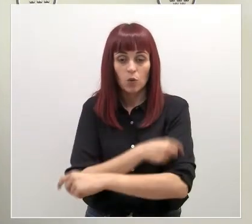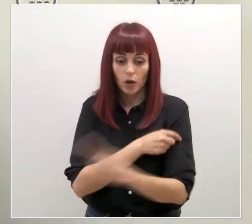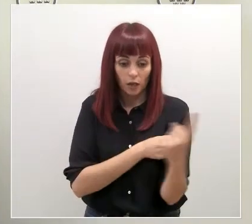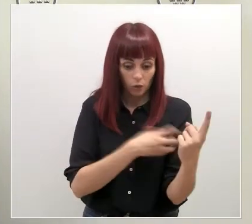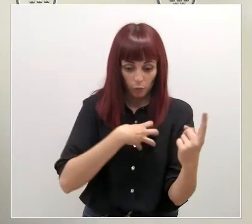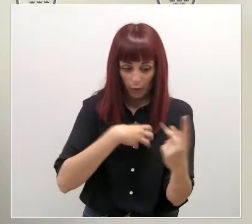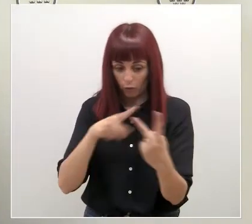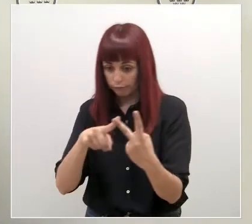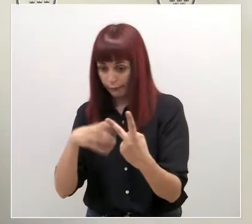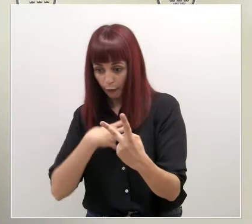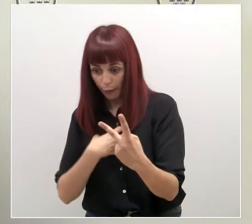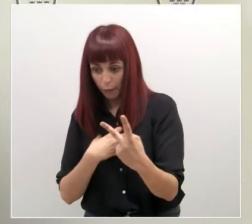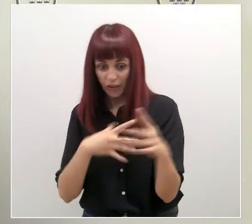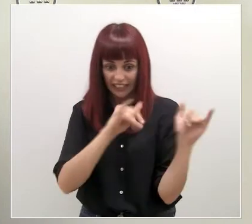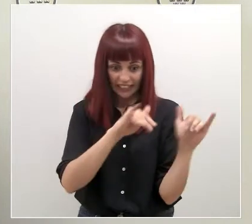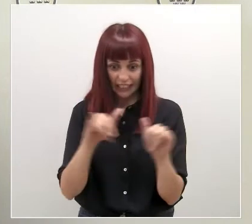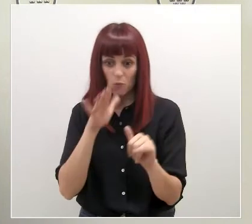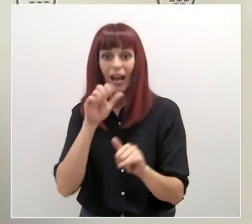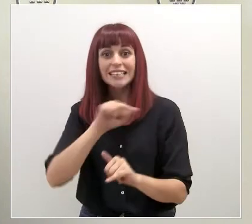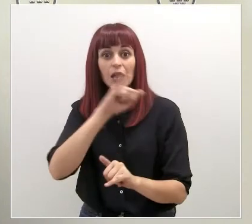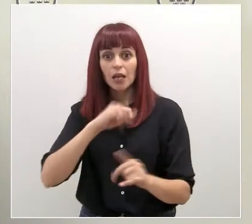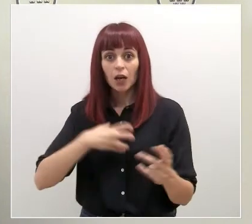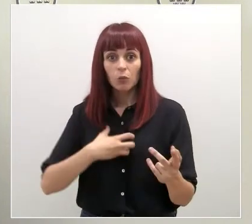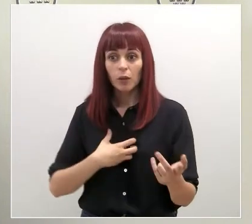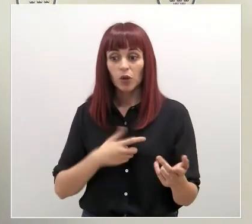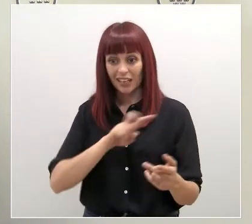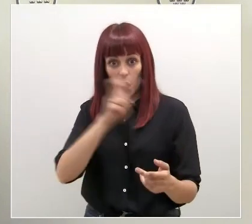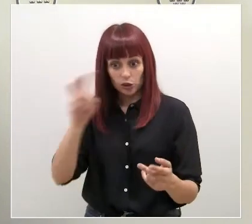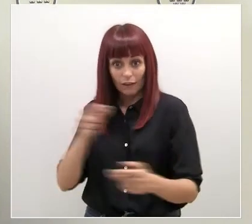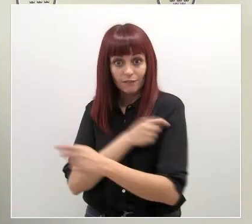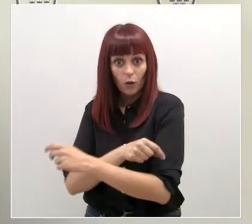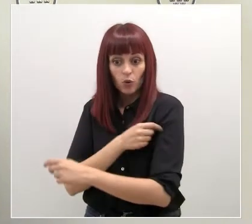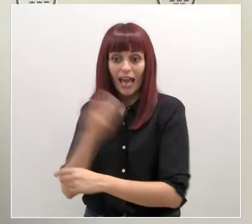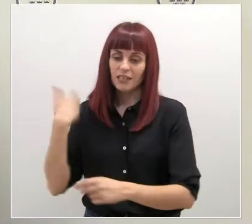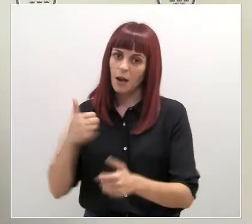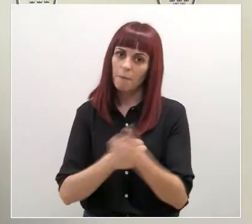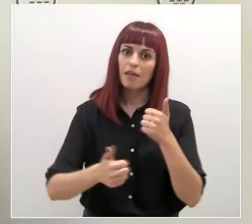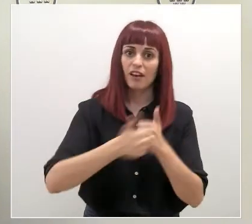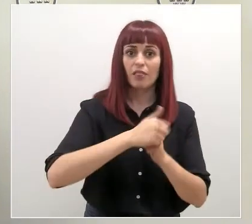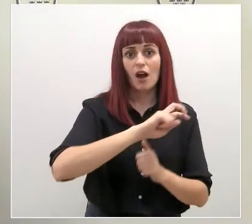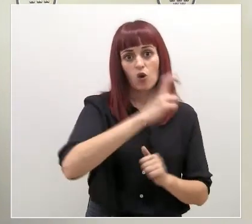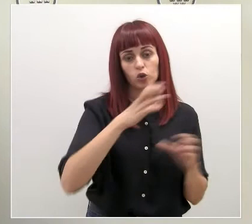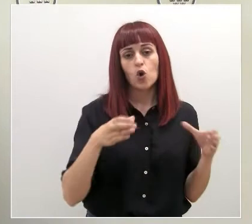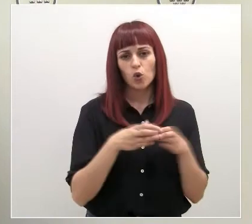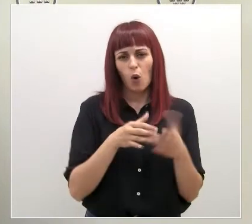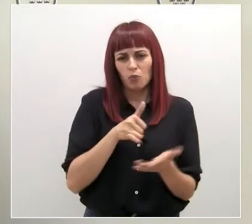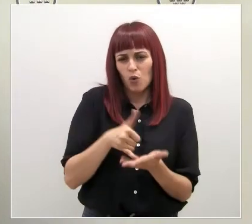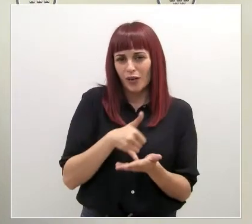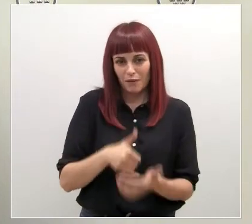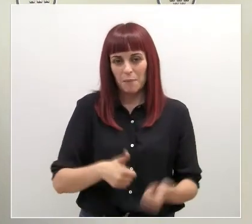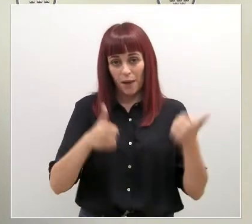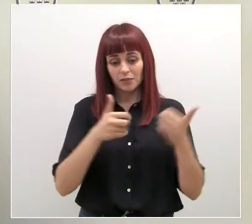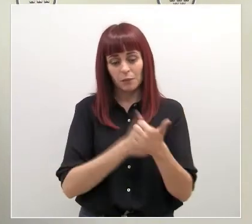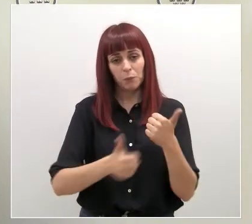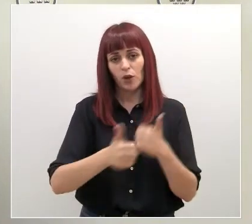una ni con otra, porque AstraZeneca no se les puede poner y porque ahora mismo las otras vacunas tienen preferencia sobre los grupos más vulnerables que están por